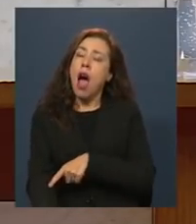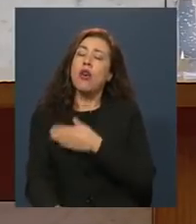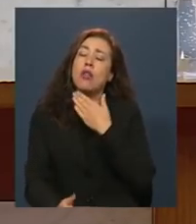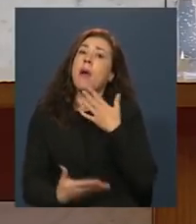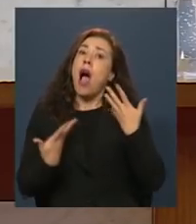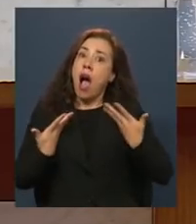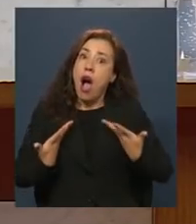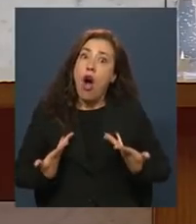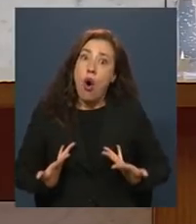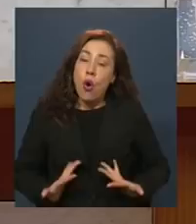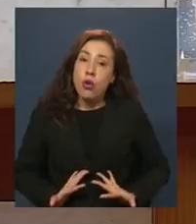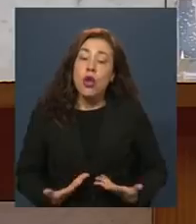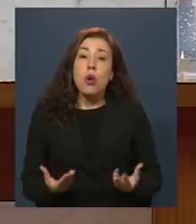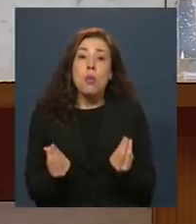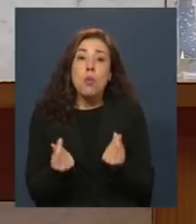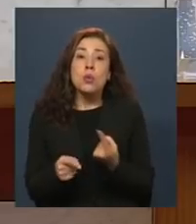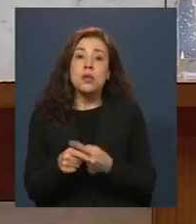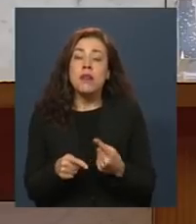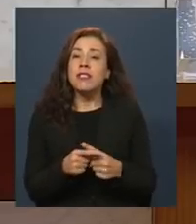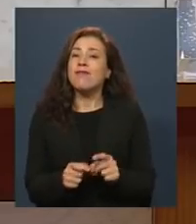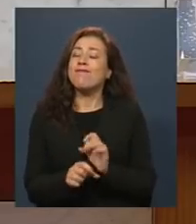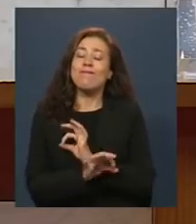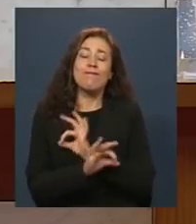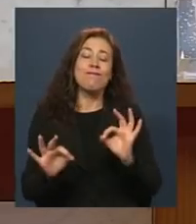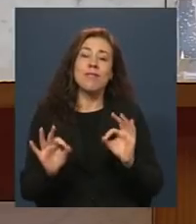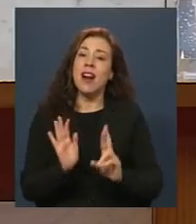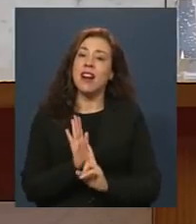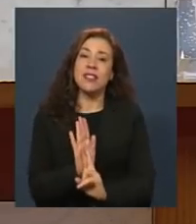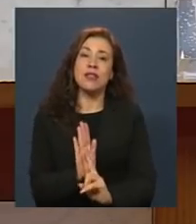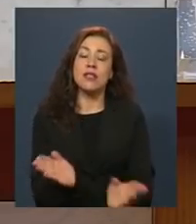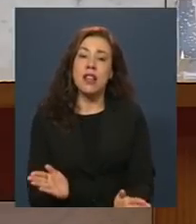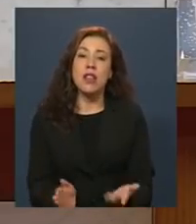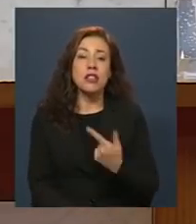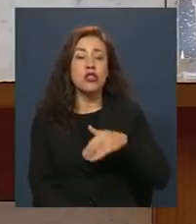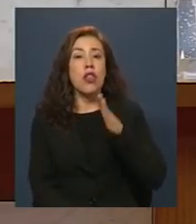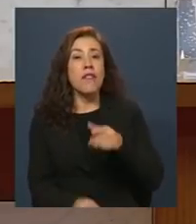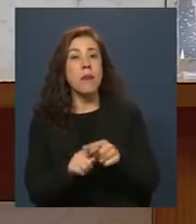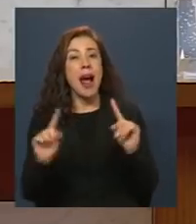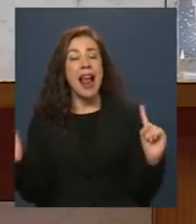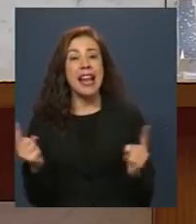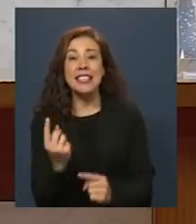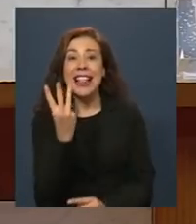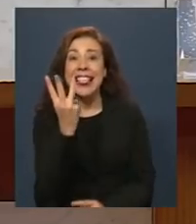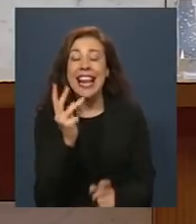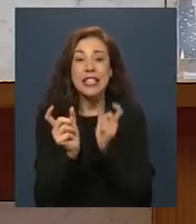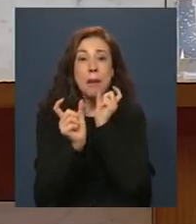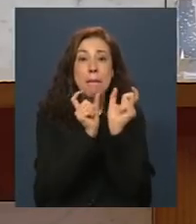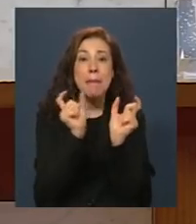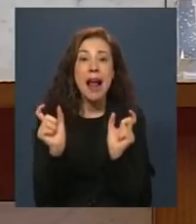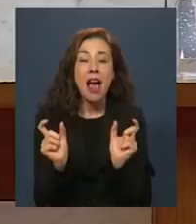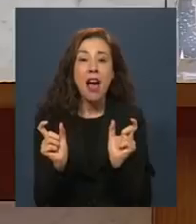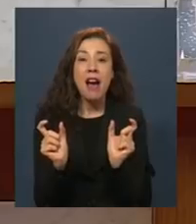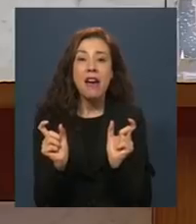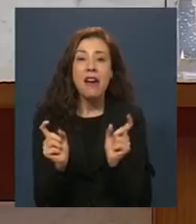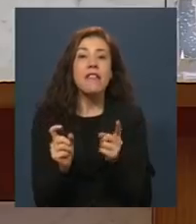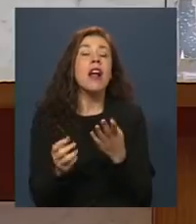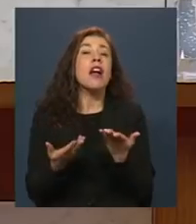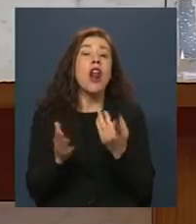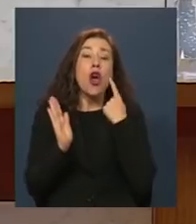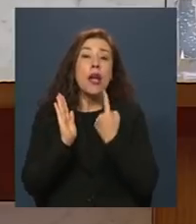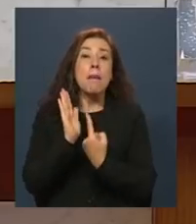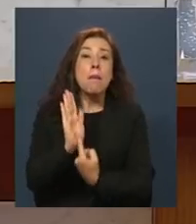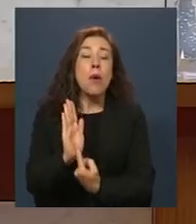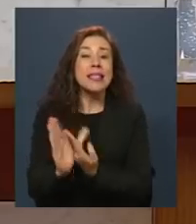extenuantes, muchas veces infructuosos. Si tuviéramos que resumir en 3 palabras el talante mostrado por la